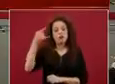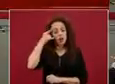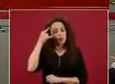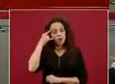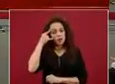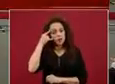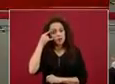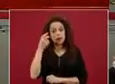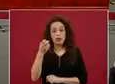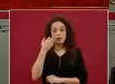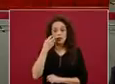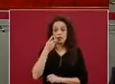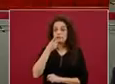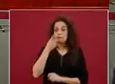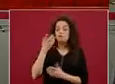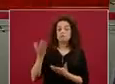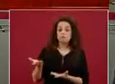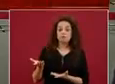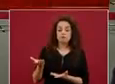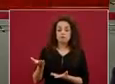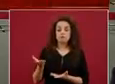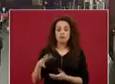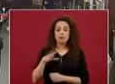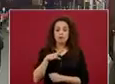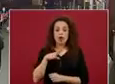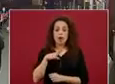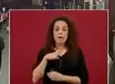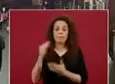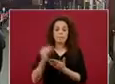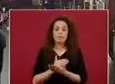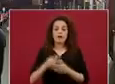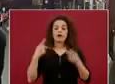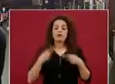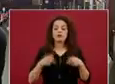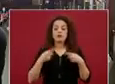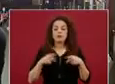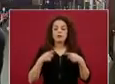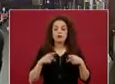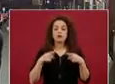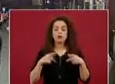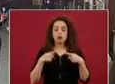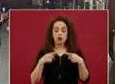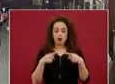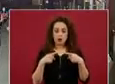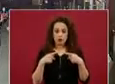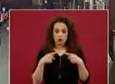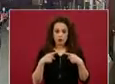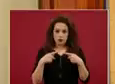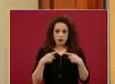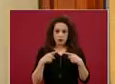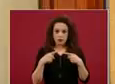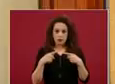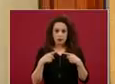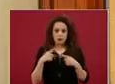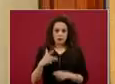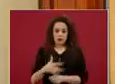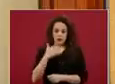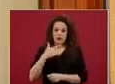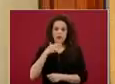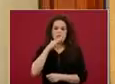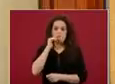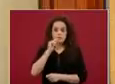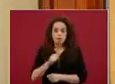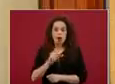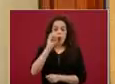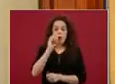un indicativo que lógicamente tenemos menos personas que están teniendo signos y síntomas o